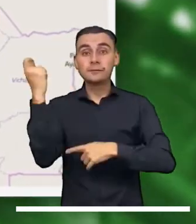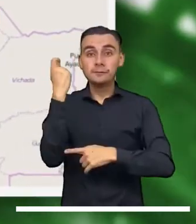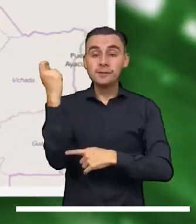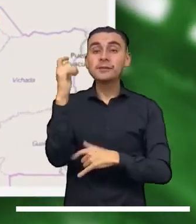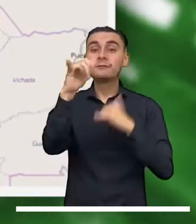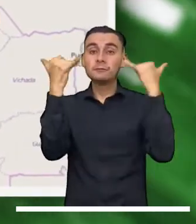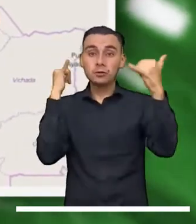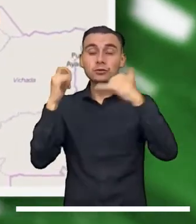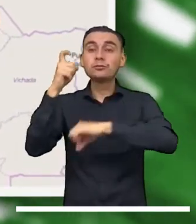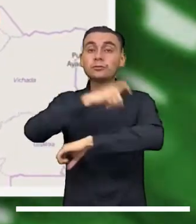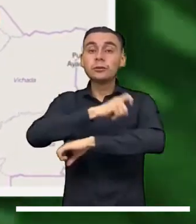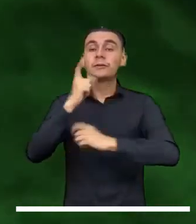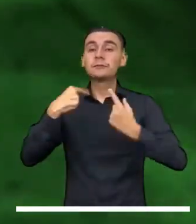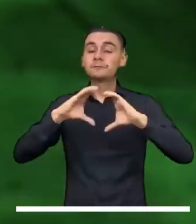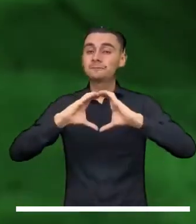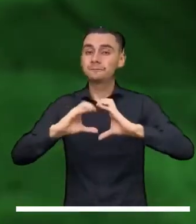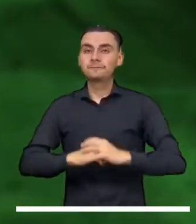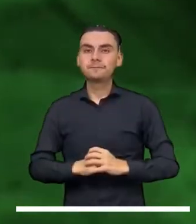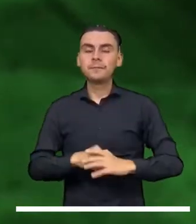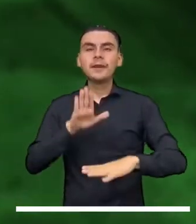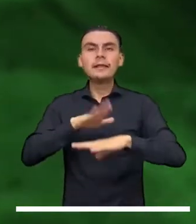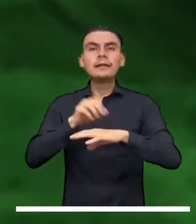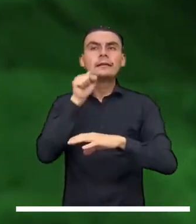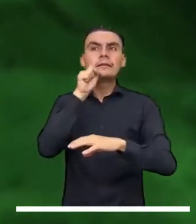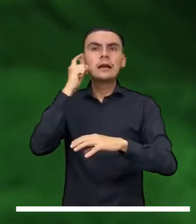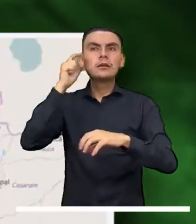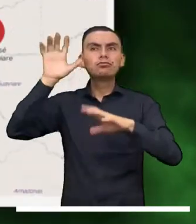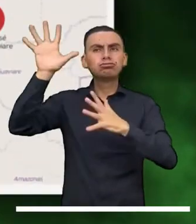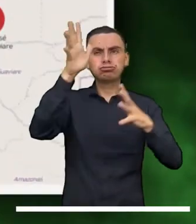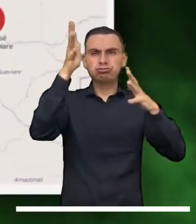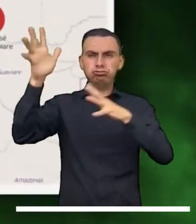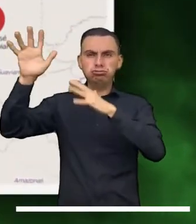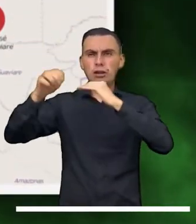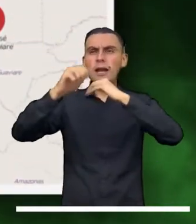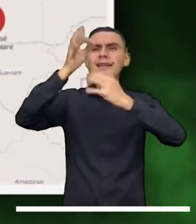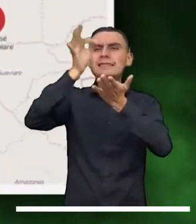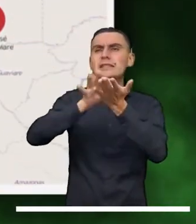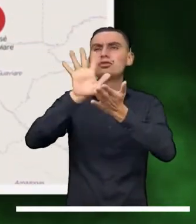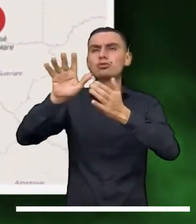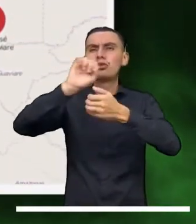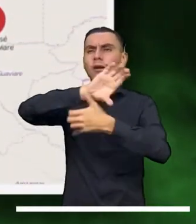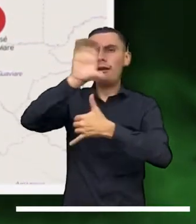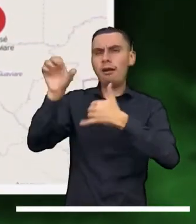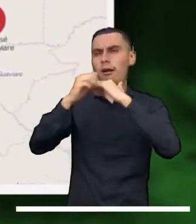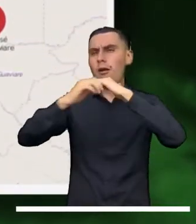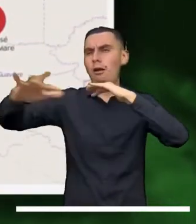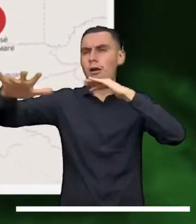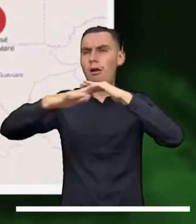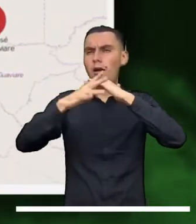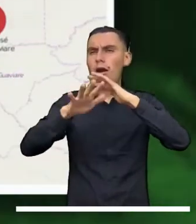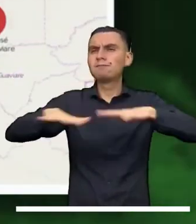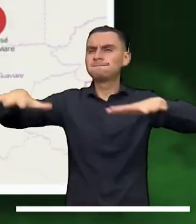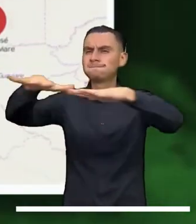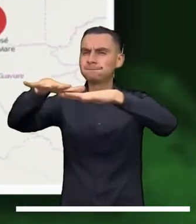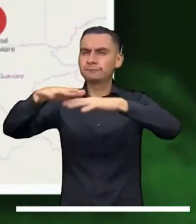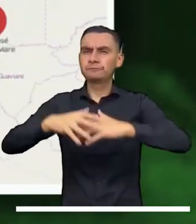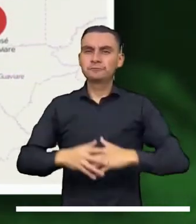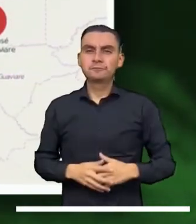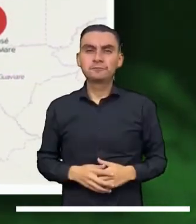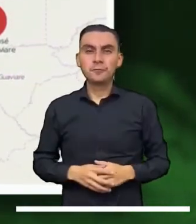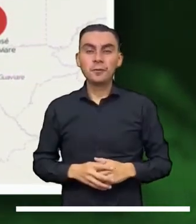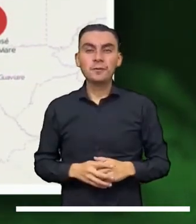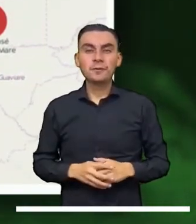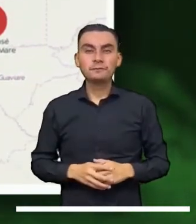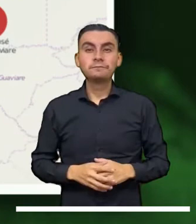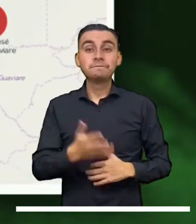Máxima alerta por probables deslizamientos en Nariño, Cauca, Tolima, Santander, Eje Cafetero, Cundinamarca, Boyacá,